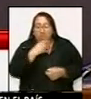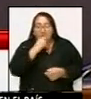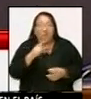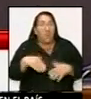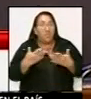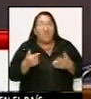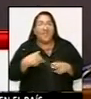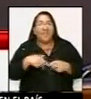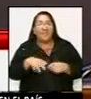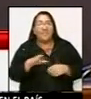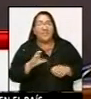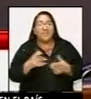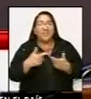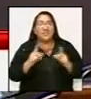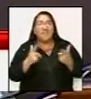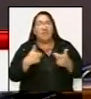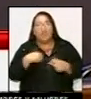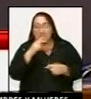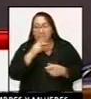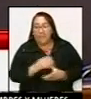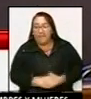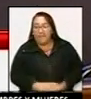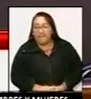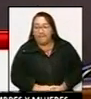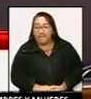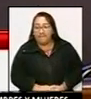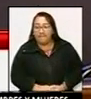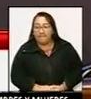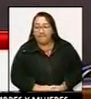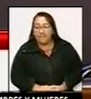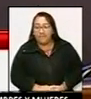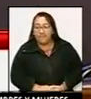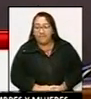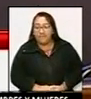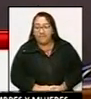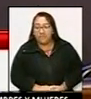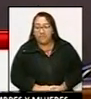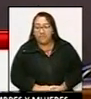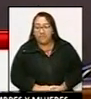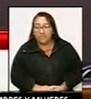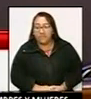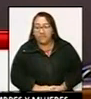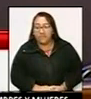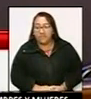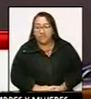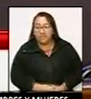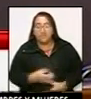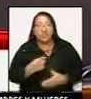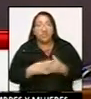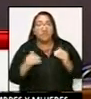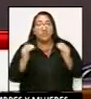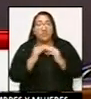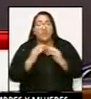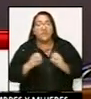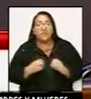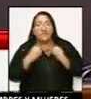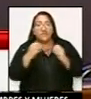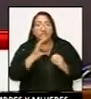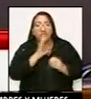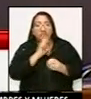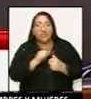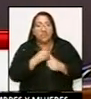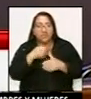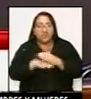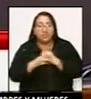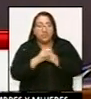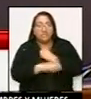no puede caminar a salvo en el país, en este país, en nuestro país, en el Perú. ¿De qué igualdad de oportunidad hablamos en el